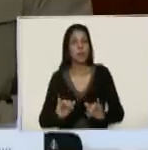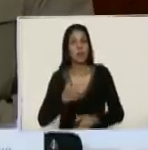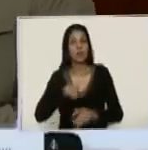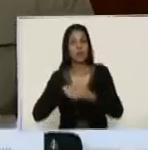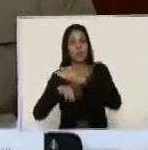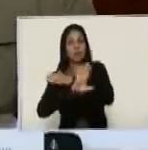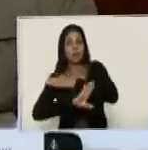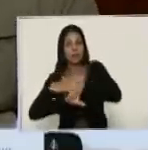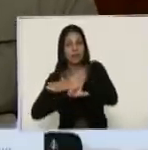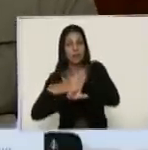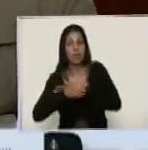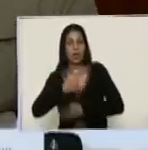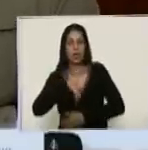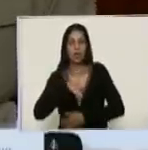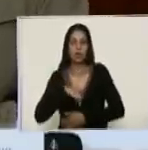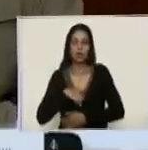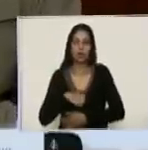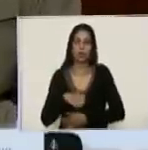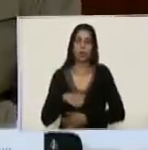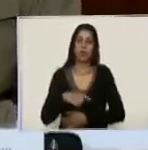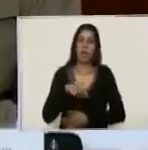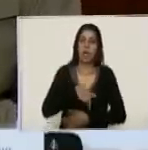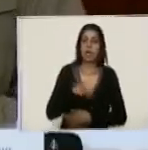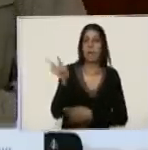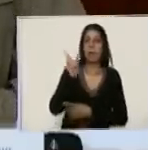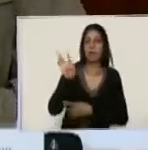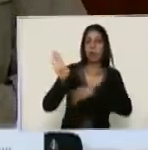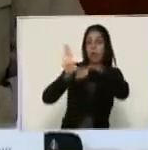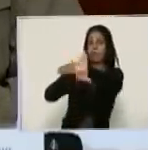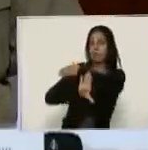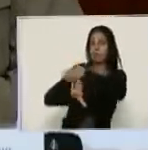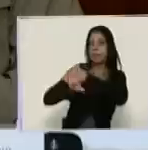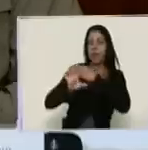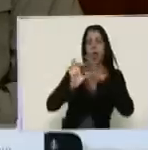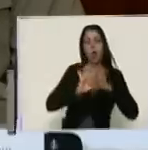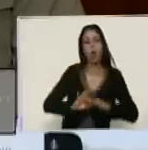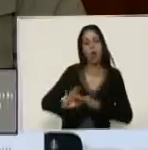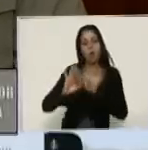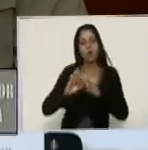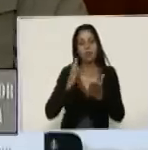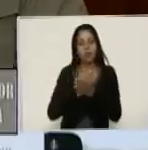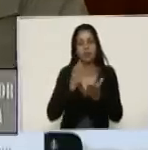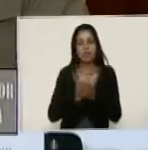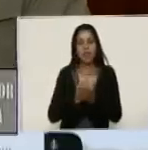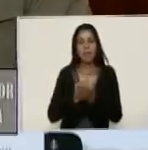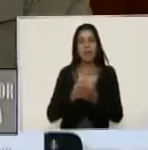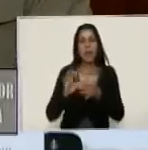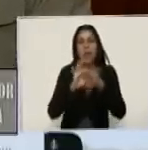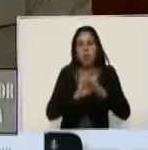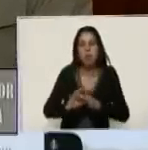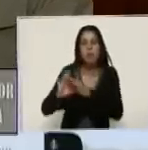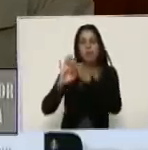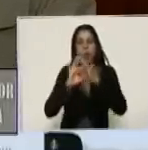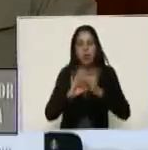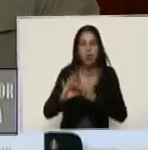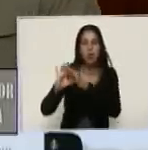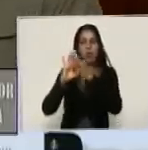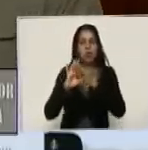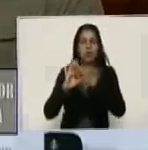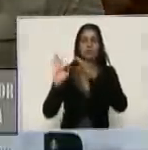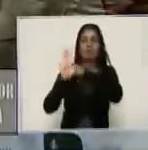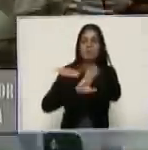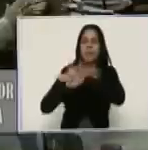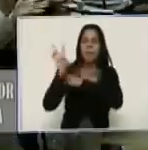obligados a entreprotegernos entre nosotros. Unidos, siempre, unidos, unidos, unidos, para nosotros preservar nuestra